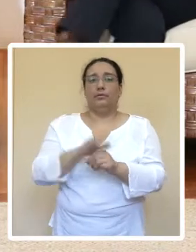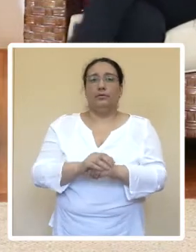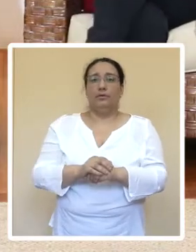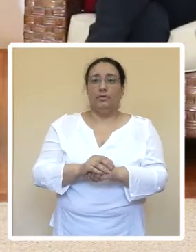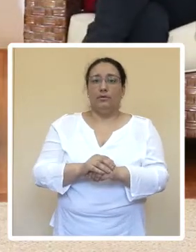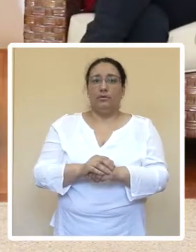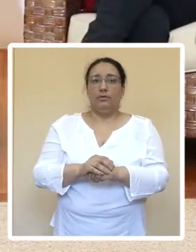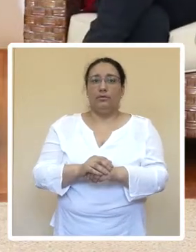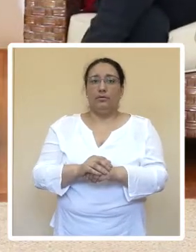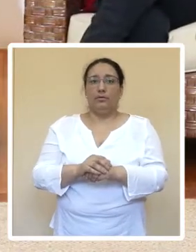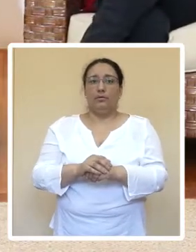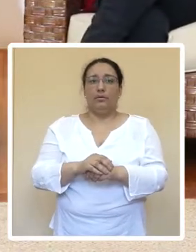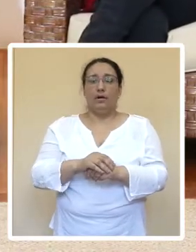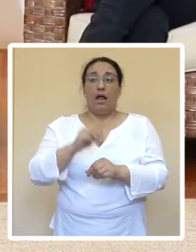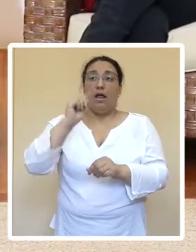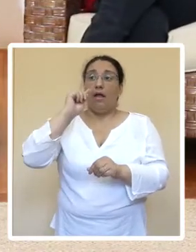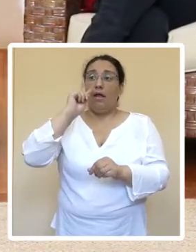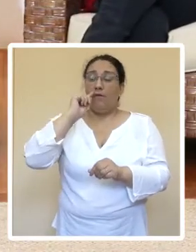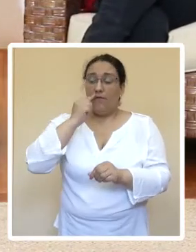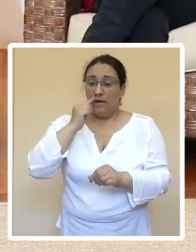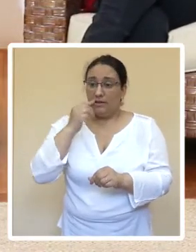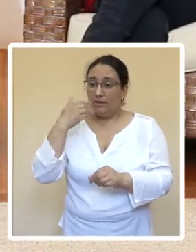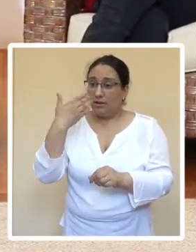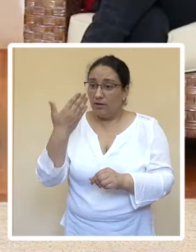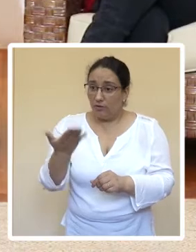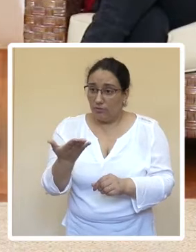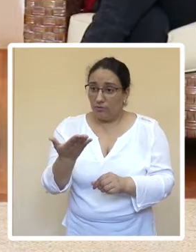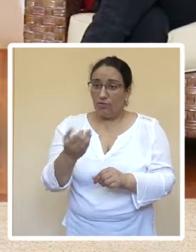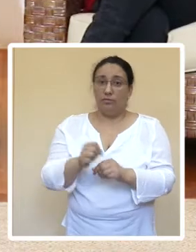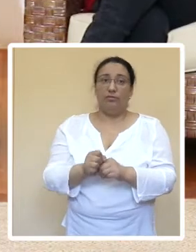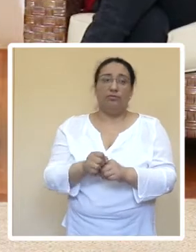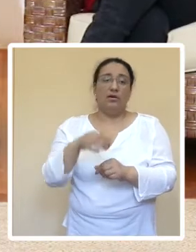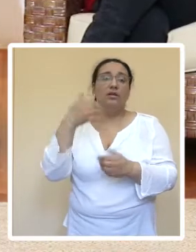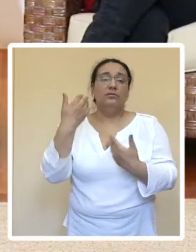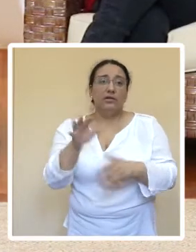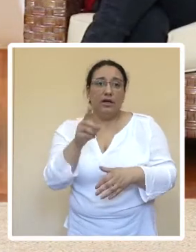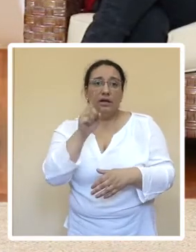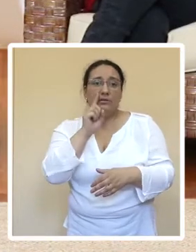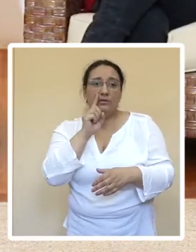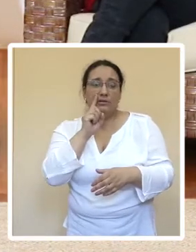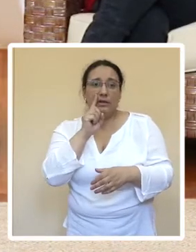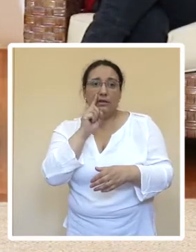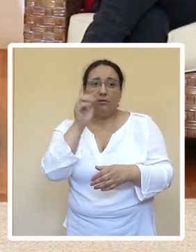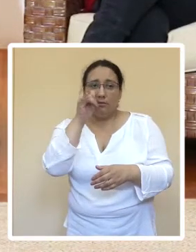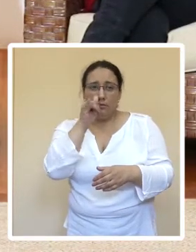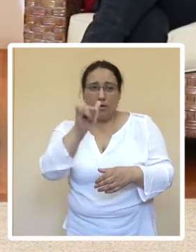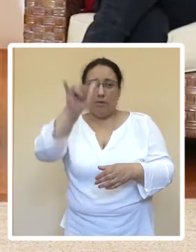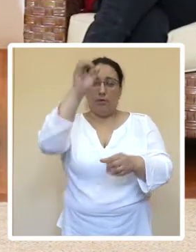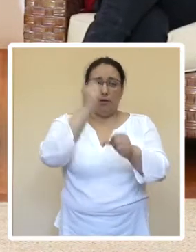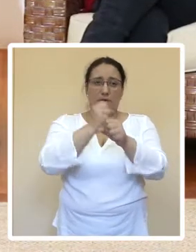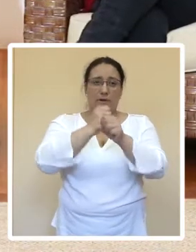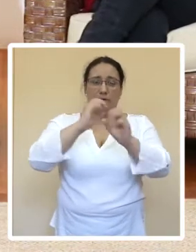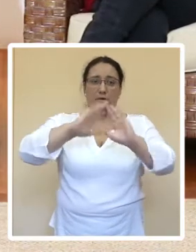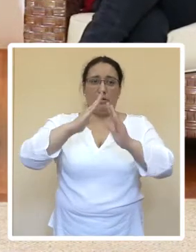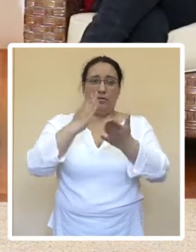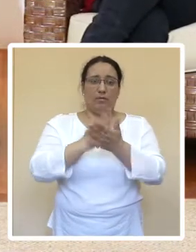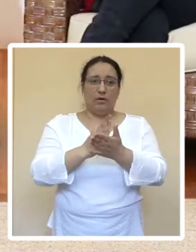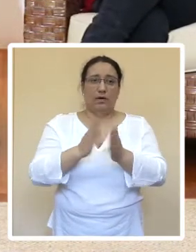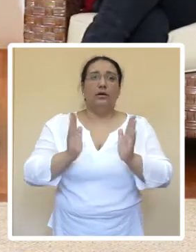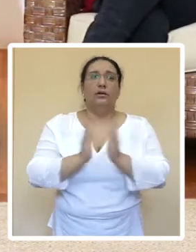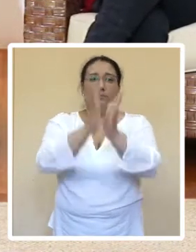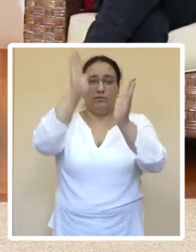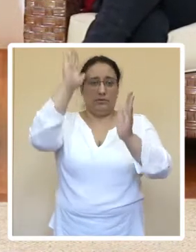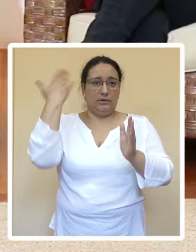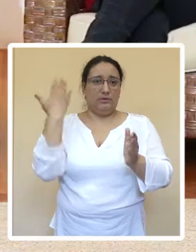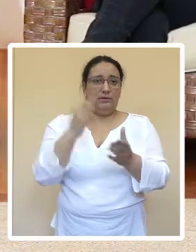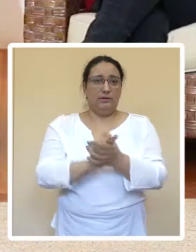tiempo trabajando en la Escuela Santa Isabel. ¿Cómo ha sido tu experiencia de poder incorporarte al mundo laboral? La verdad es que ha